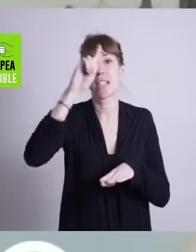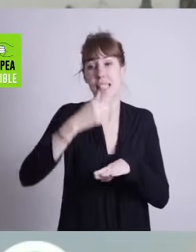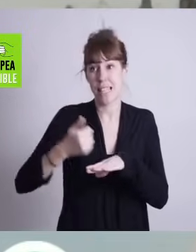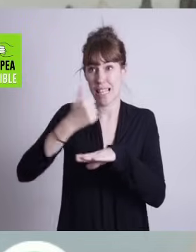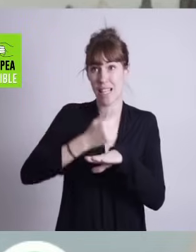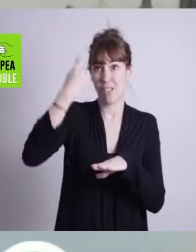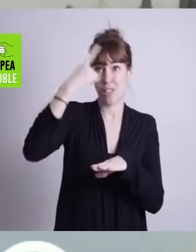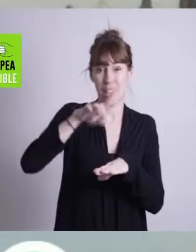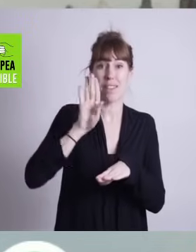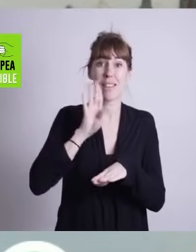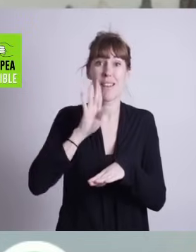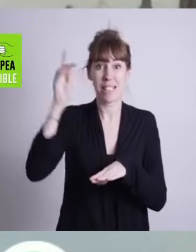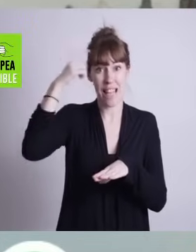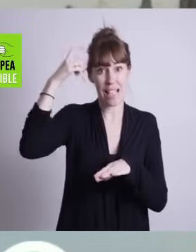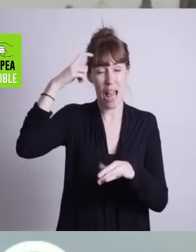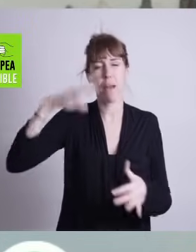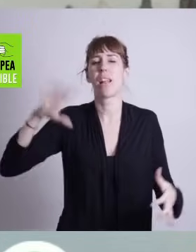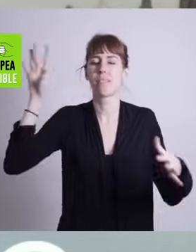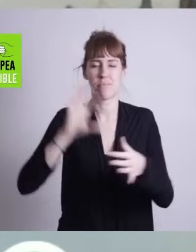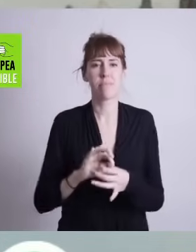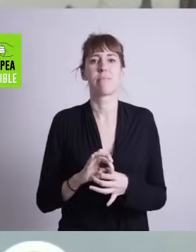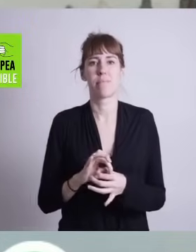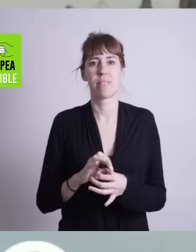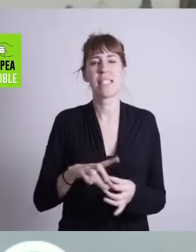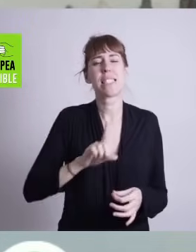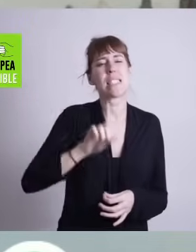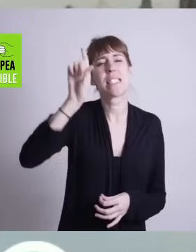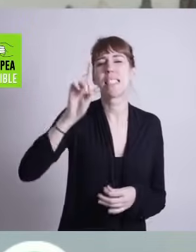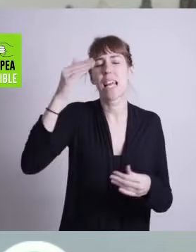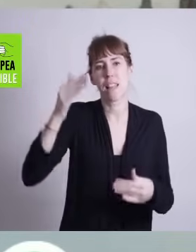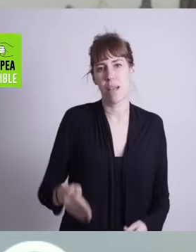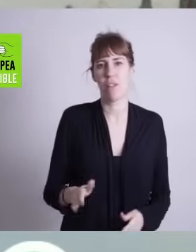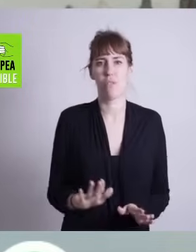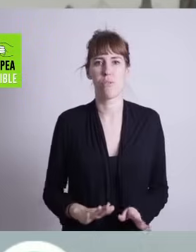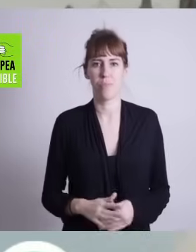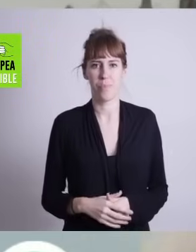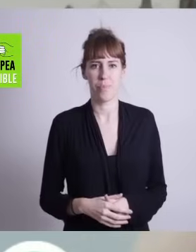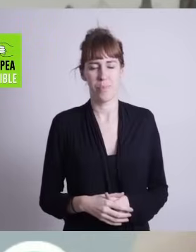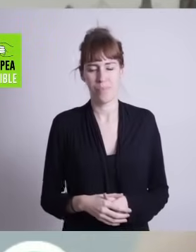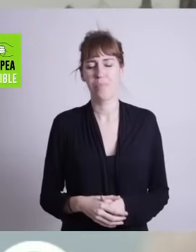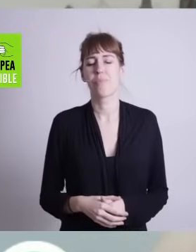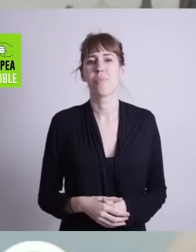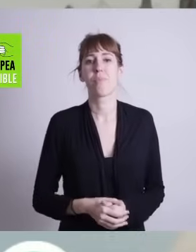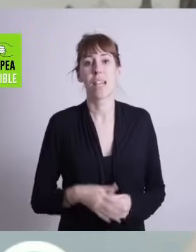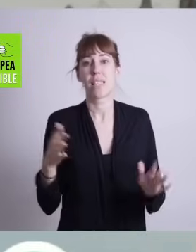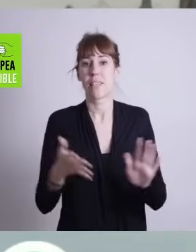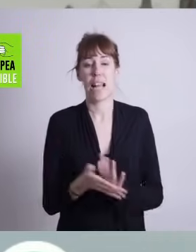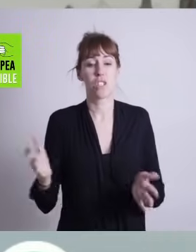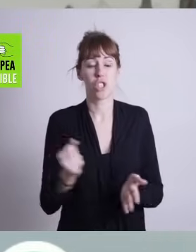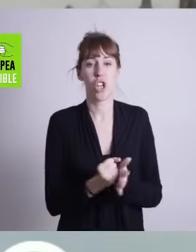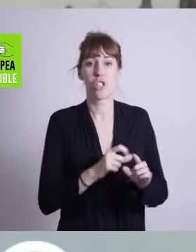a ese saber, ser divino. De esta manera, todos mis niveles